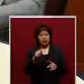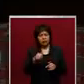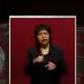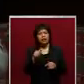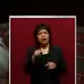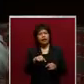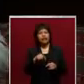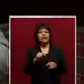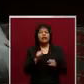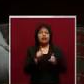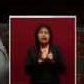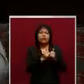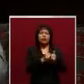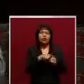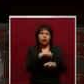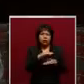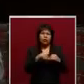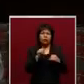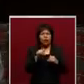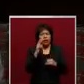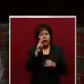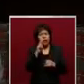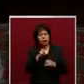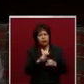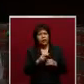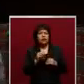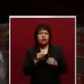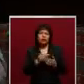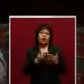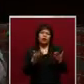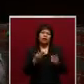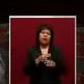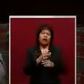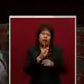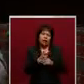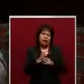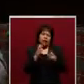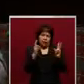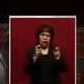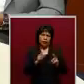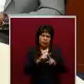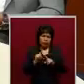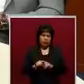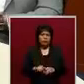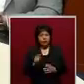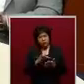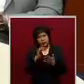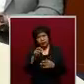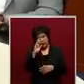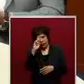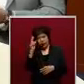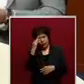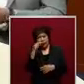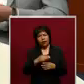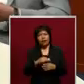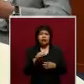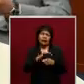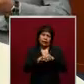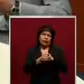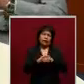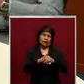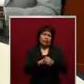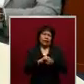estaremos contigo reactualizando constantemente la información. Muchas gracias, secretario. Y muchas gracias a ustedes. Recuerden lavarse las